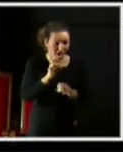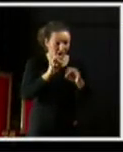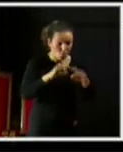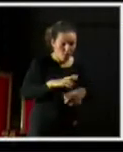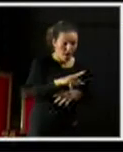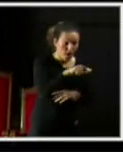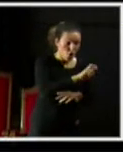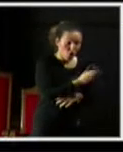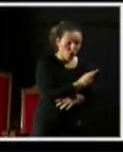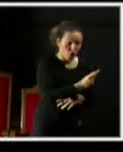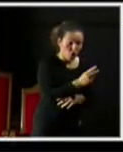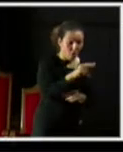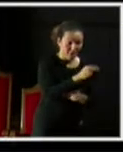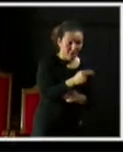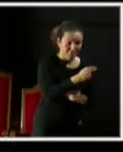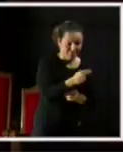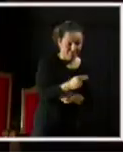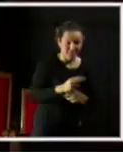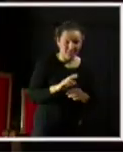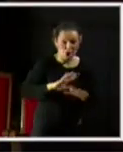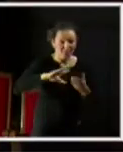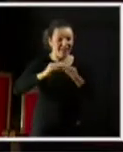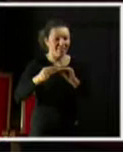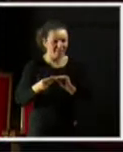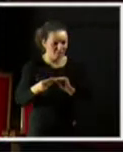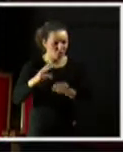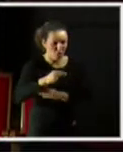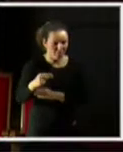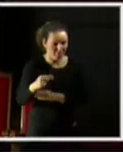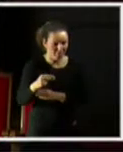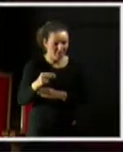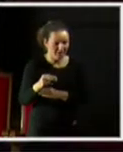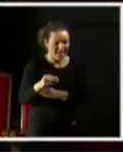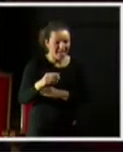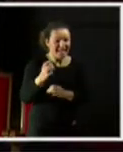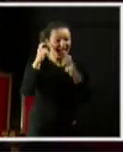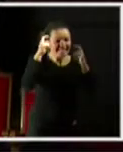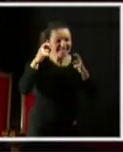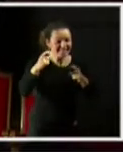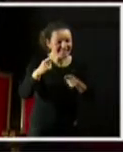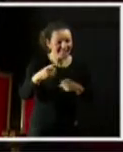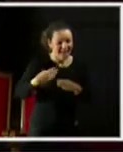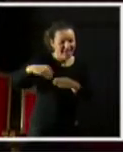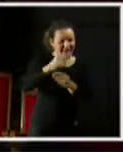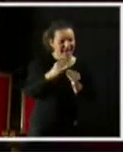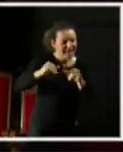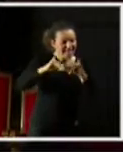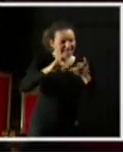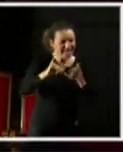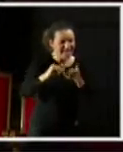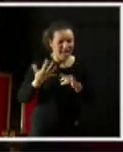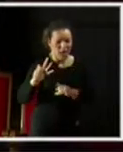peces los van adaptando es decir el tema de la expulsión o recogida o captación de lo absoluto y el tema de la orina más